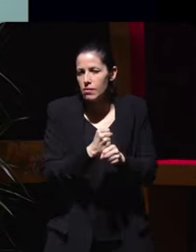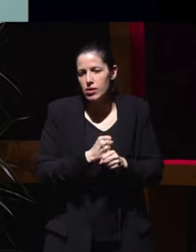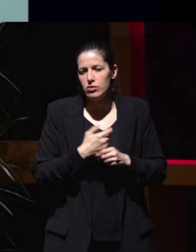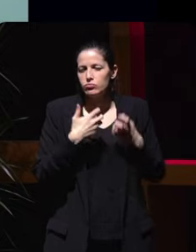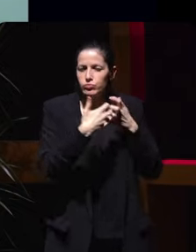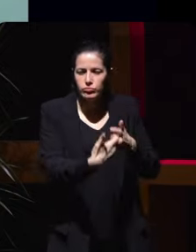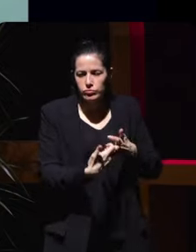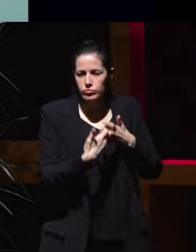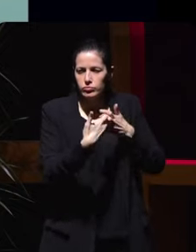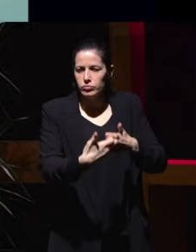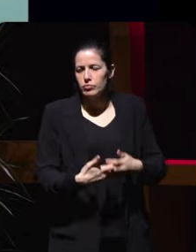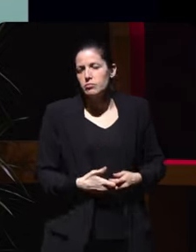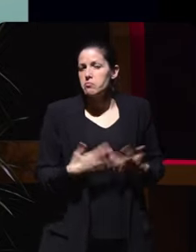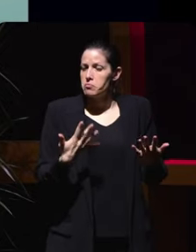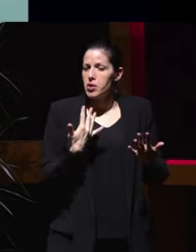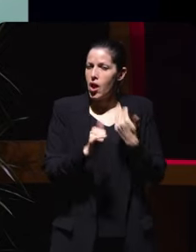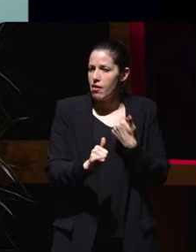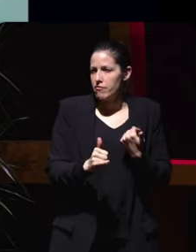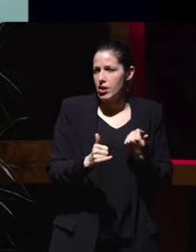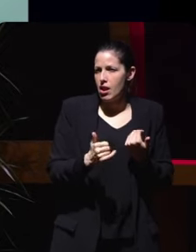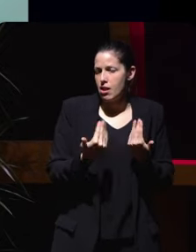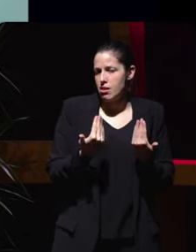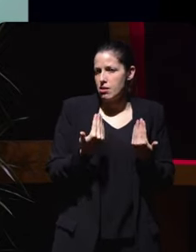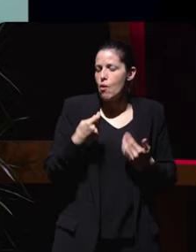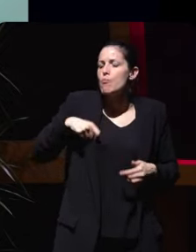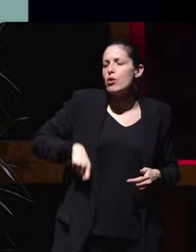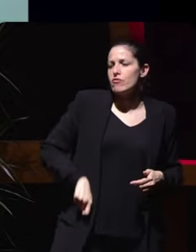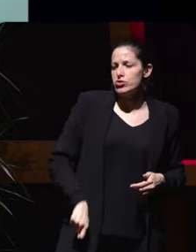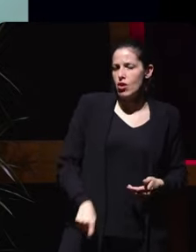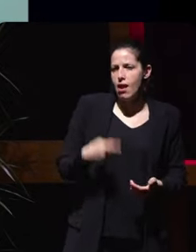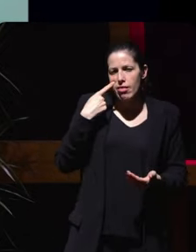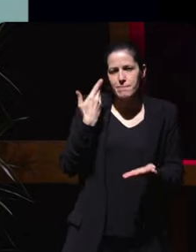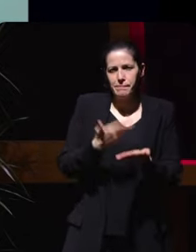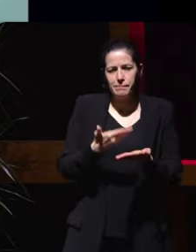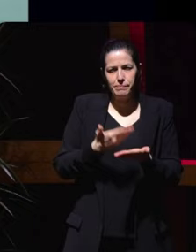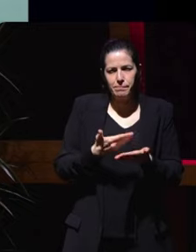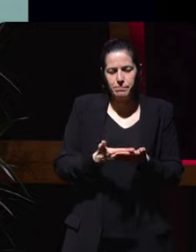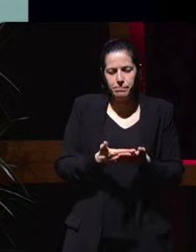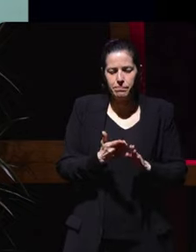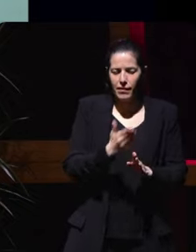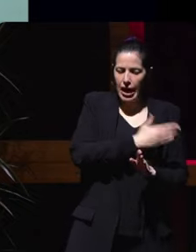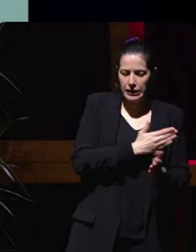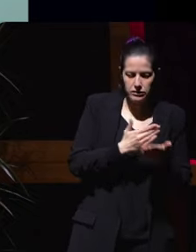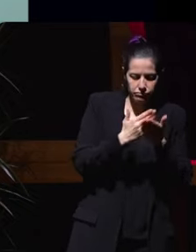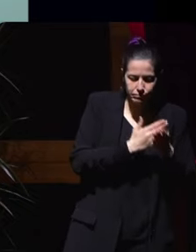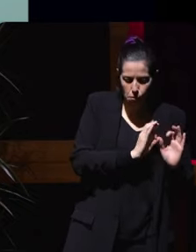trabajo, pero todo se demuestra a base de profesionalidad. Si tú estás bien preparada, no tienes por qué tener miedo.